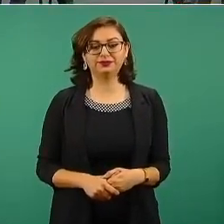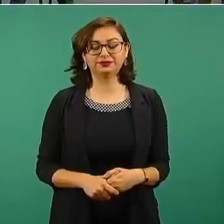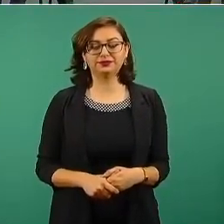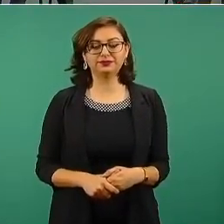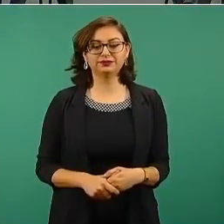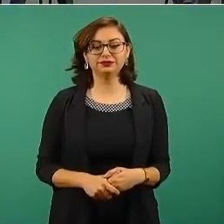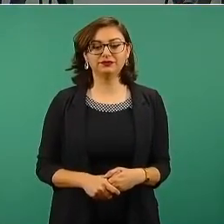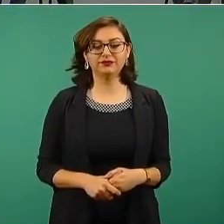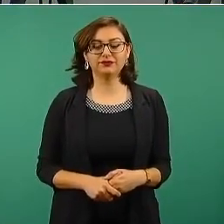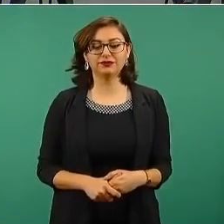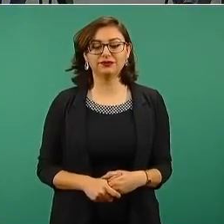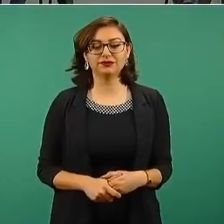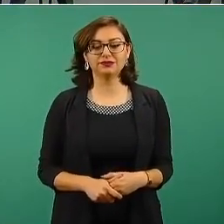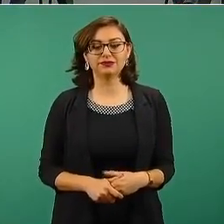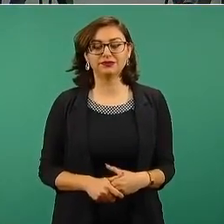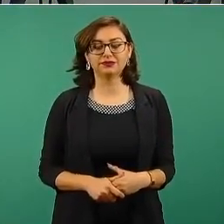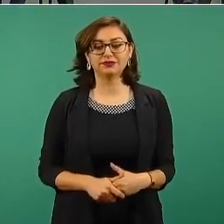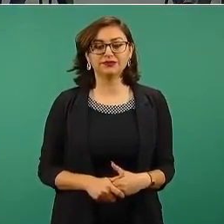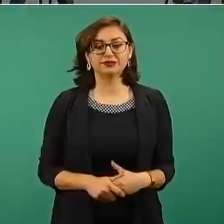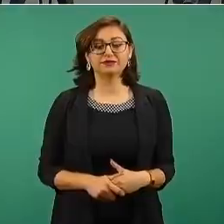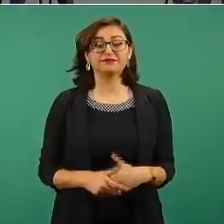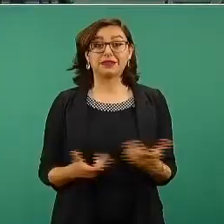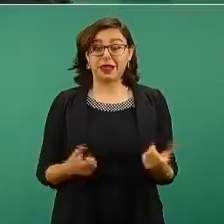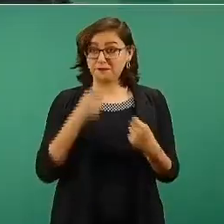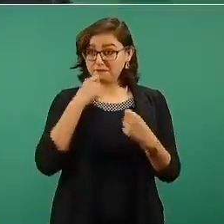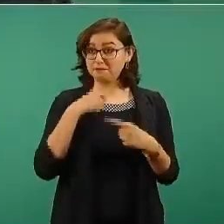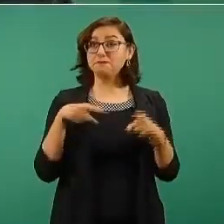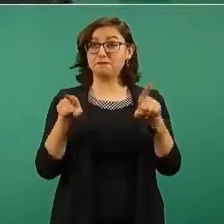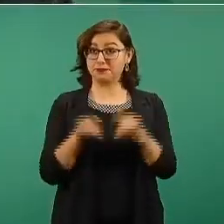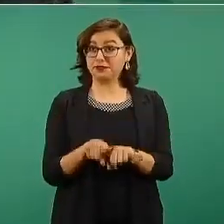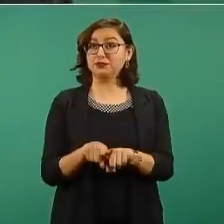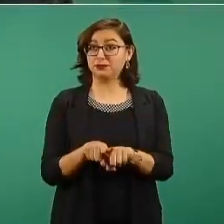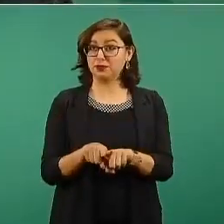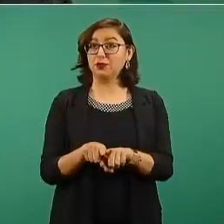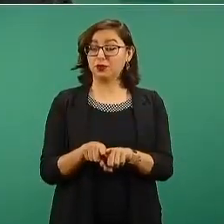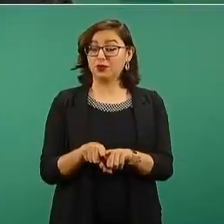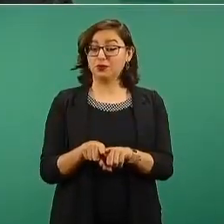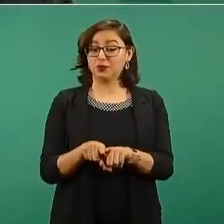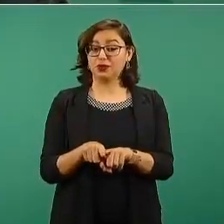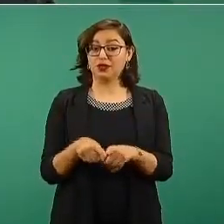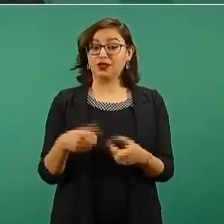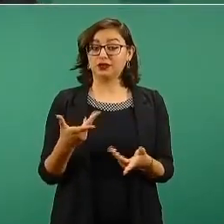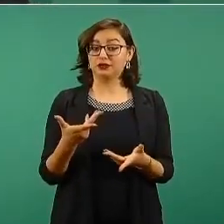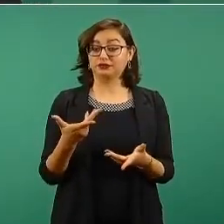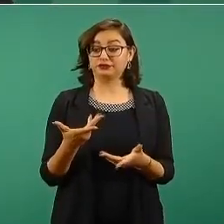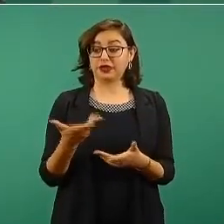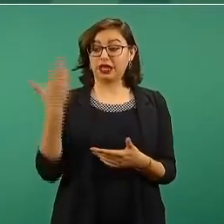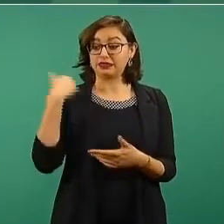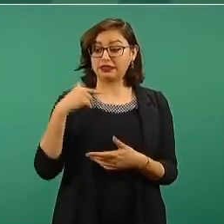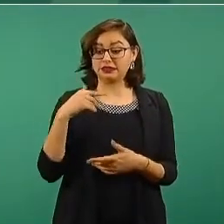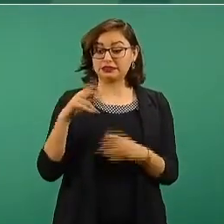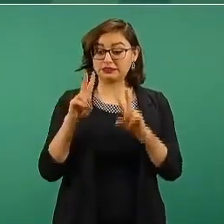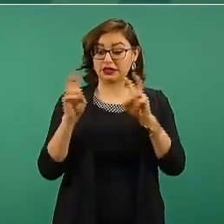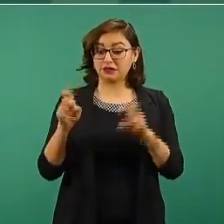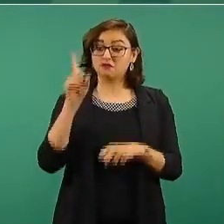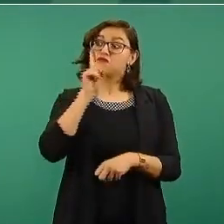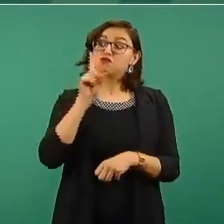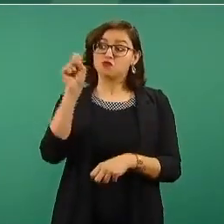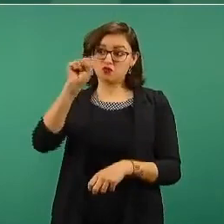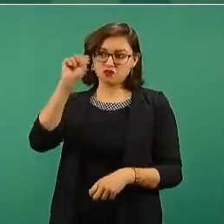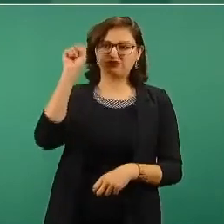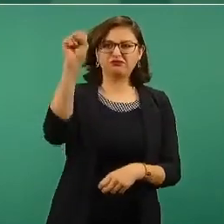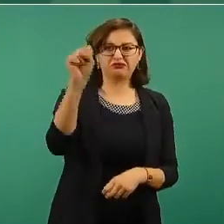hablando del feminismo, que en ese entonces no se cuestionaban esas cosas, y menos